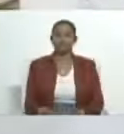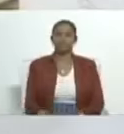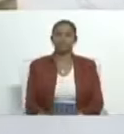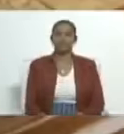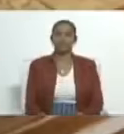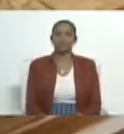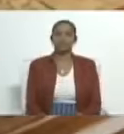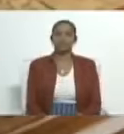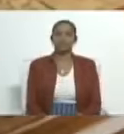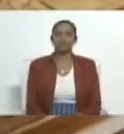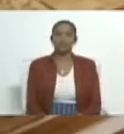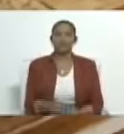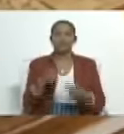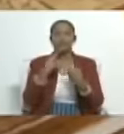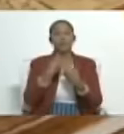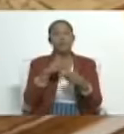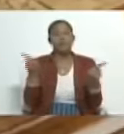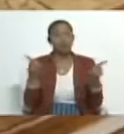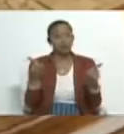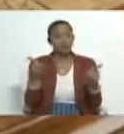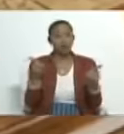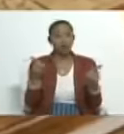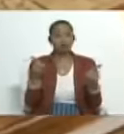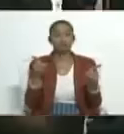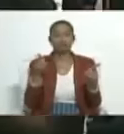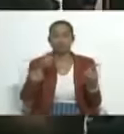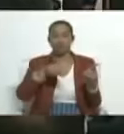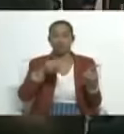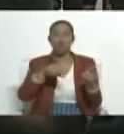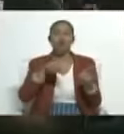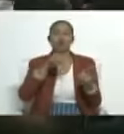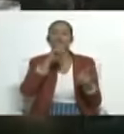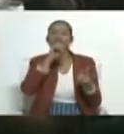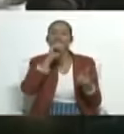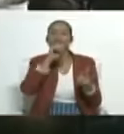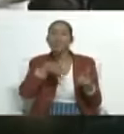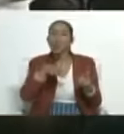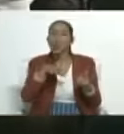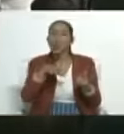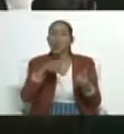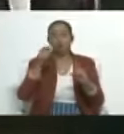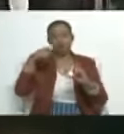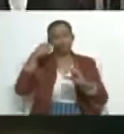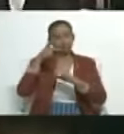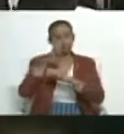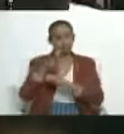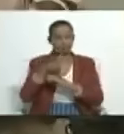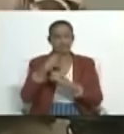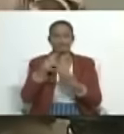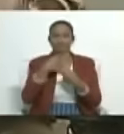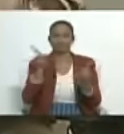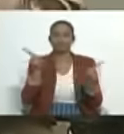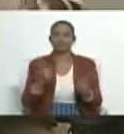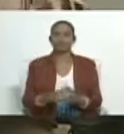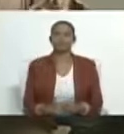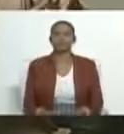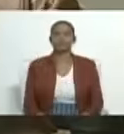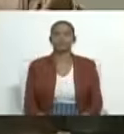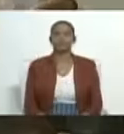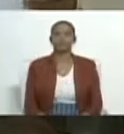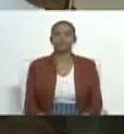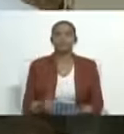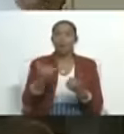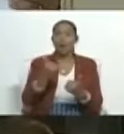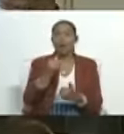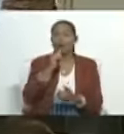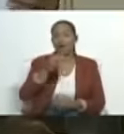la publicación a su despacho. Continúe, ciudadana secretaria. Palabras de la alcaldesa de